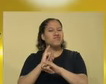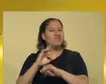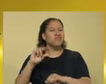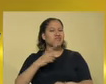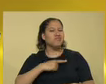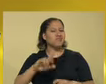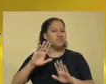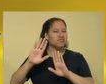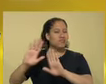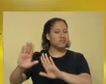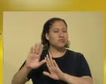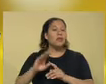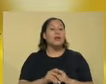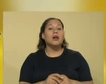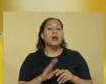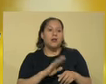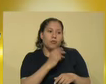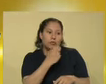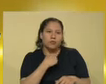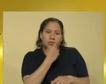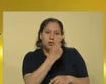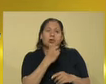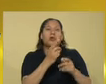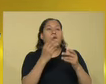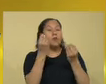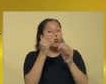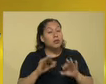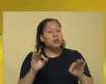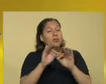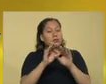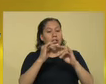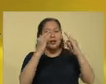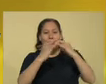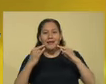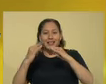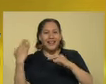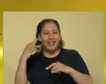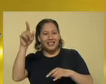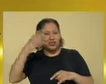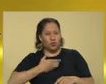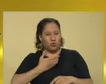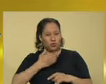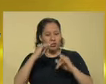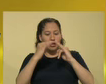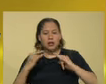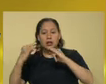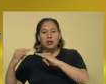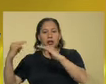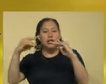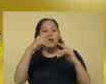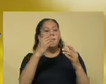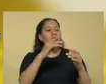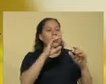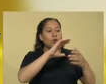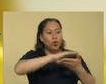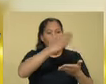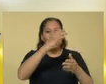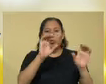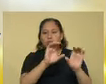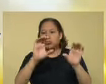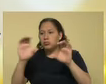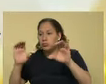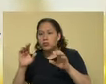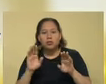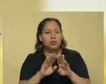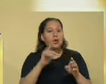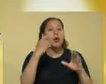del internet, ¿no? Ajá. Por eso lo que decías hace rato, que qué importante la aldea esta que se hizo aquí en el Zócalo en capitalino. El Zócalo, sí. Porque bueno, de repente ellos no saben lo